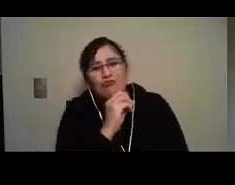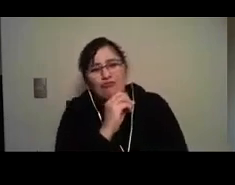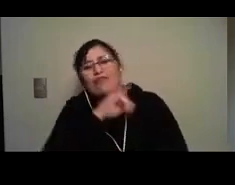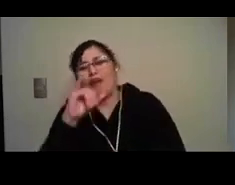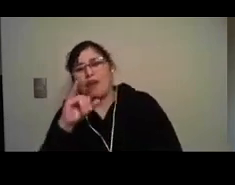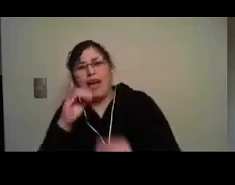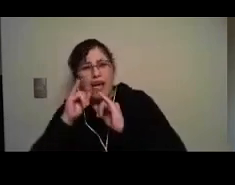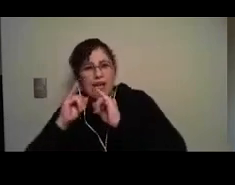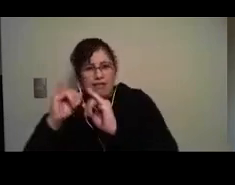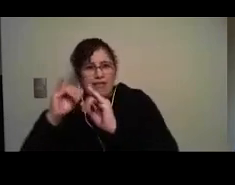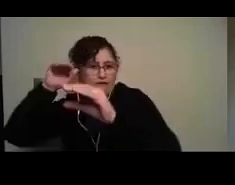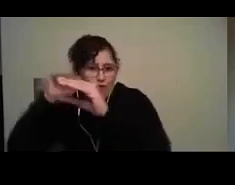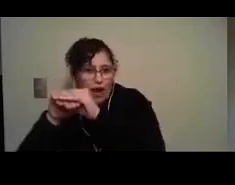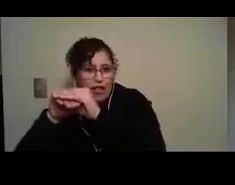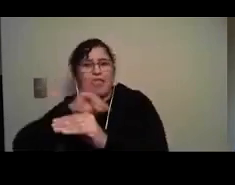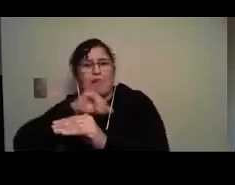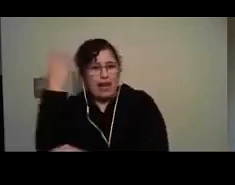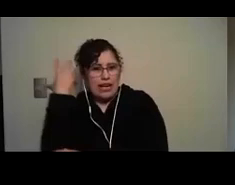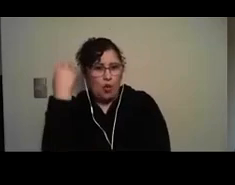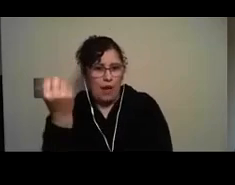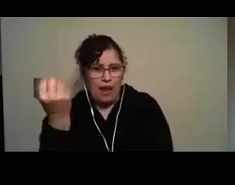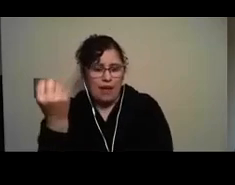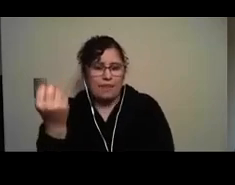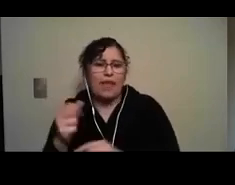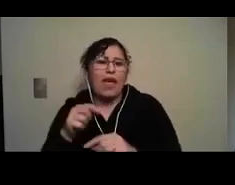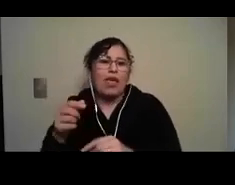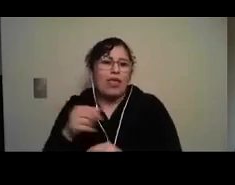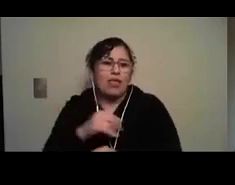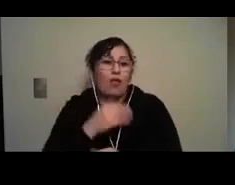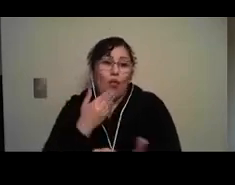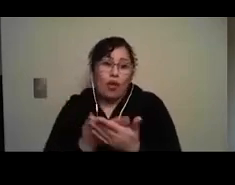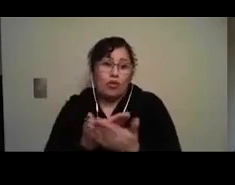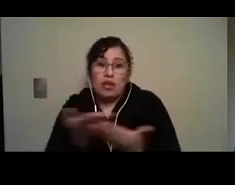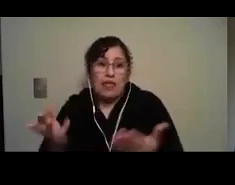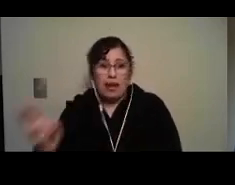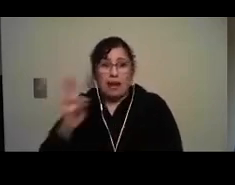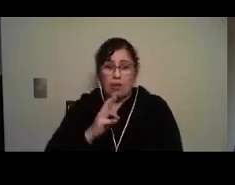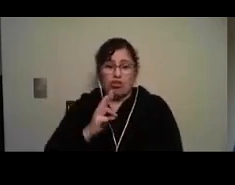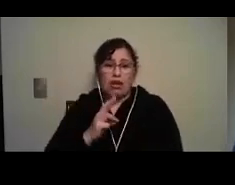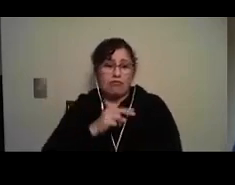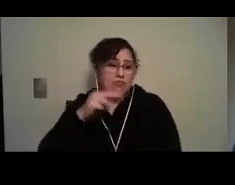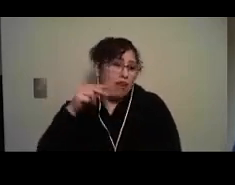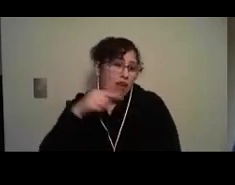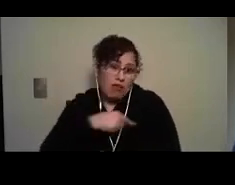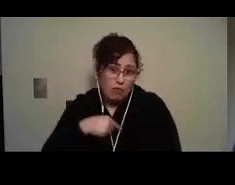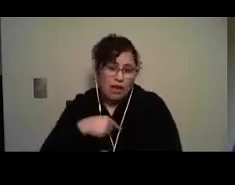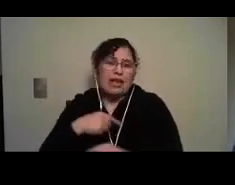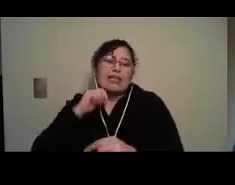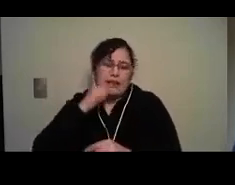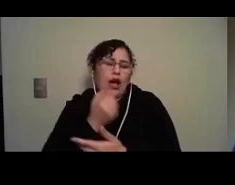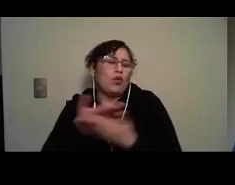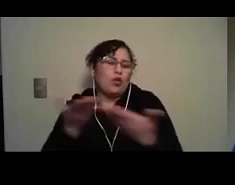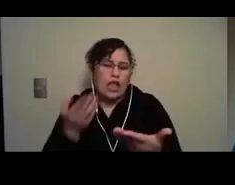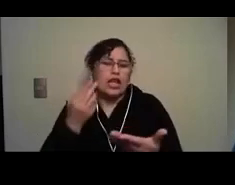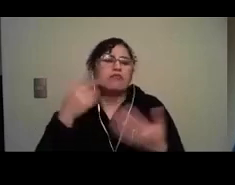recuperado, ¿ya? Para llegar en definitiva a decirme que esto es una naranja, ¿ya? Ahora, si yo les muestro